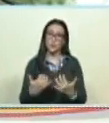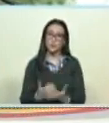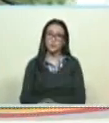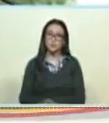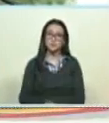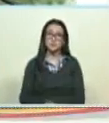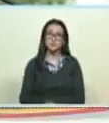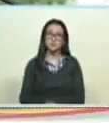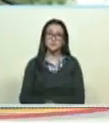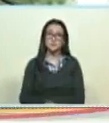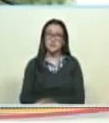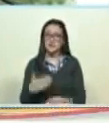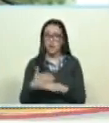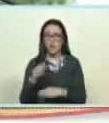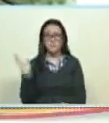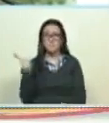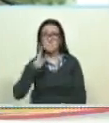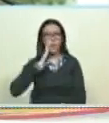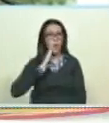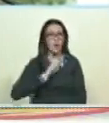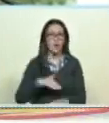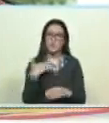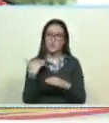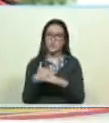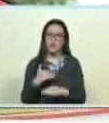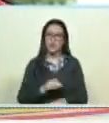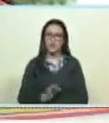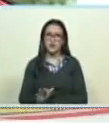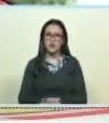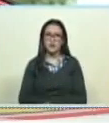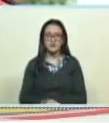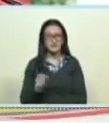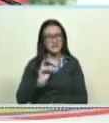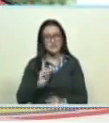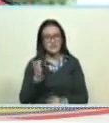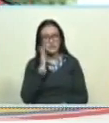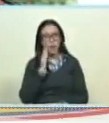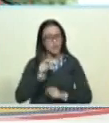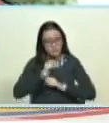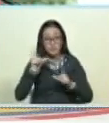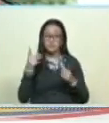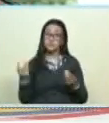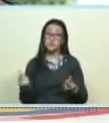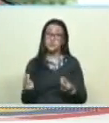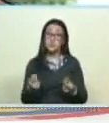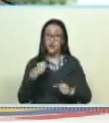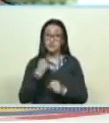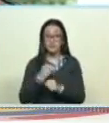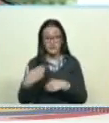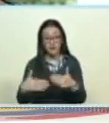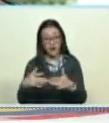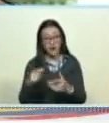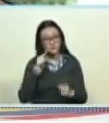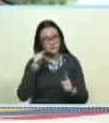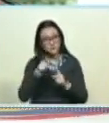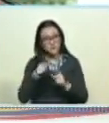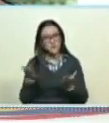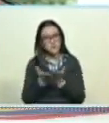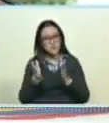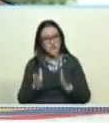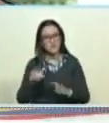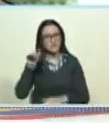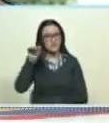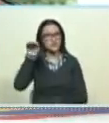una bofetada todos los días, una bofetada. Despierten y trabajen para los estudiantes, para el